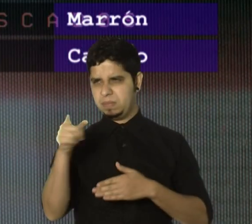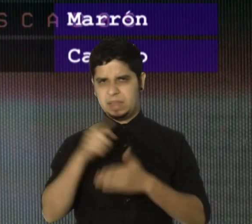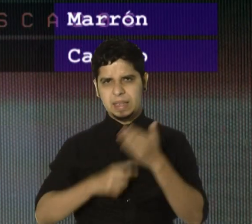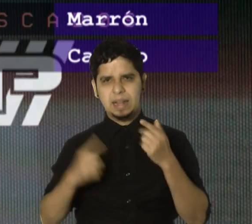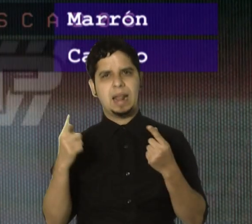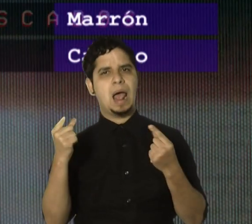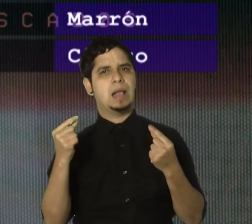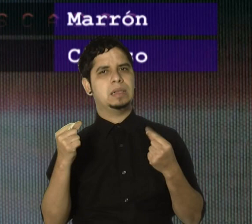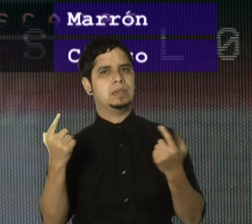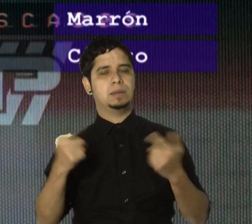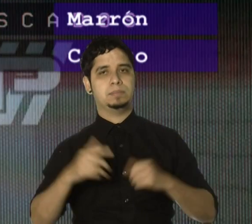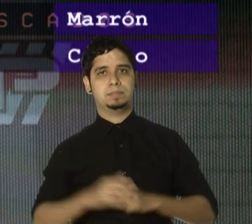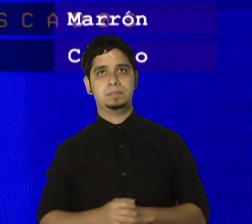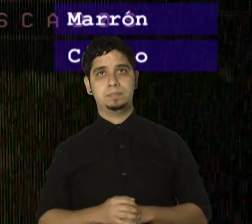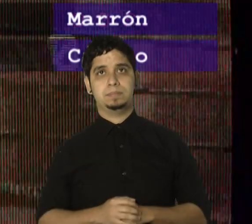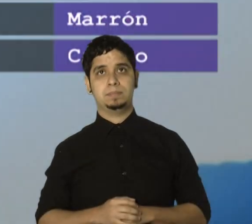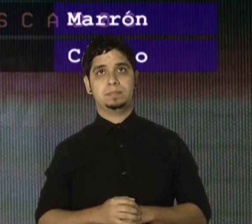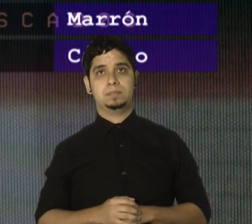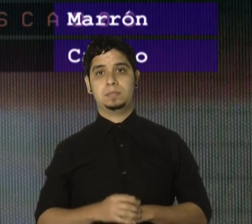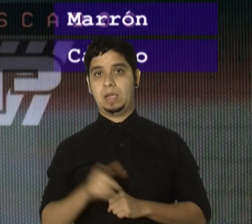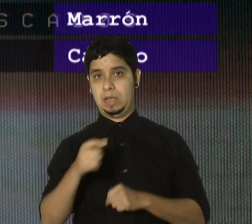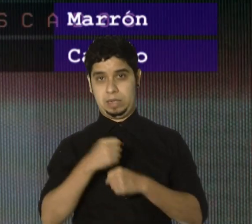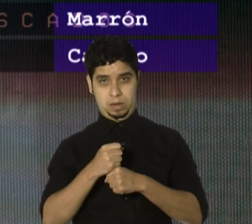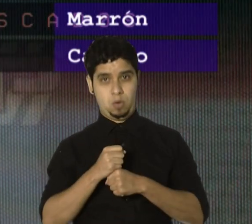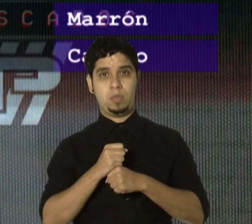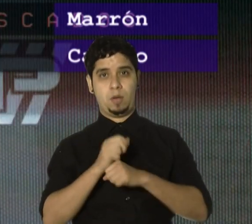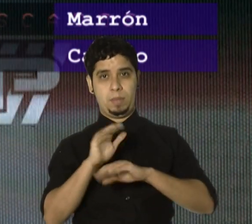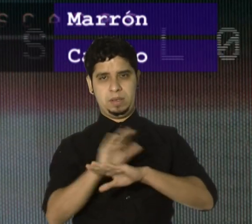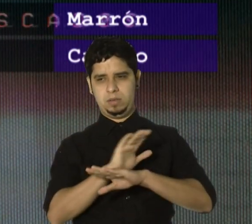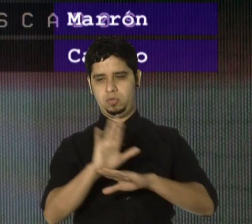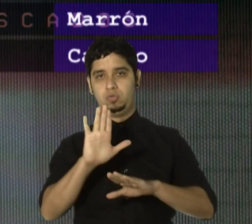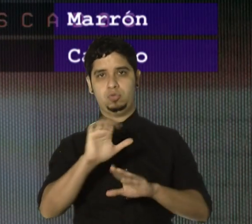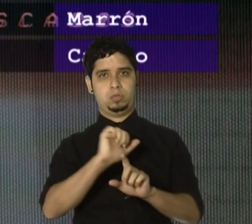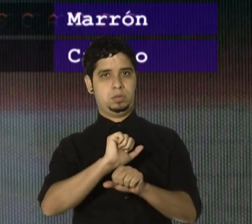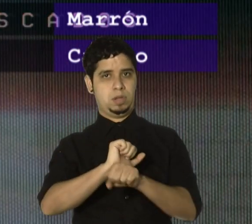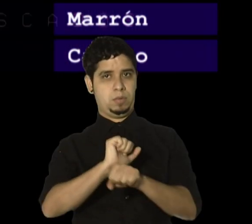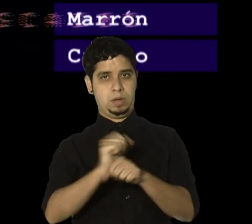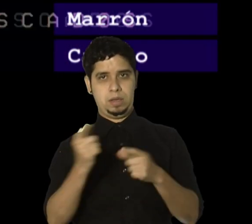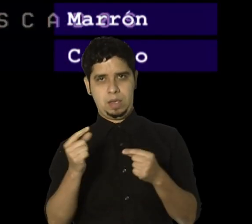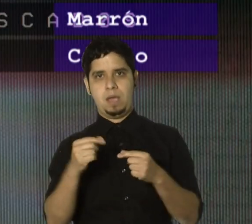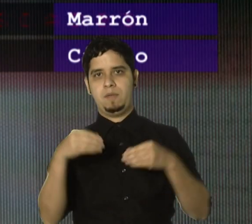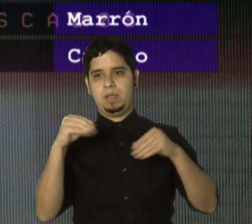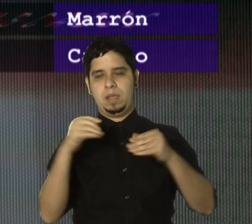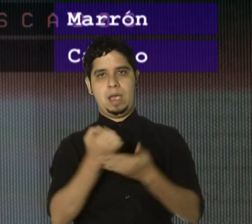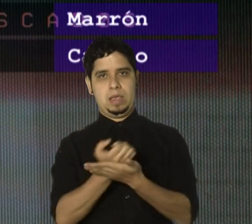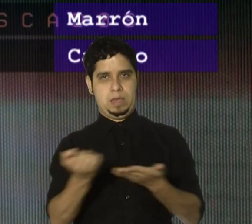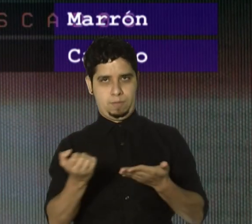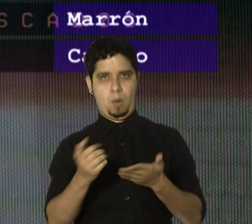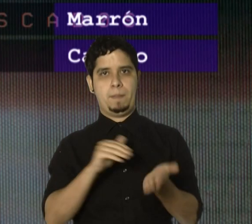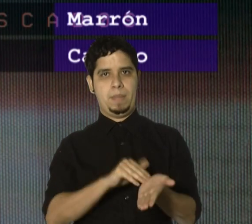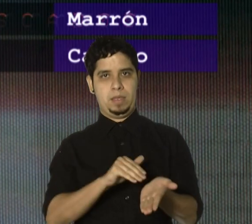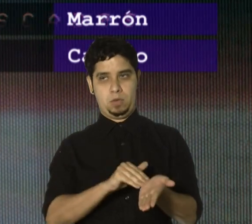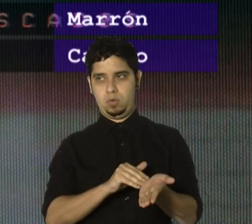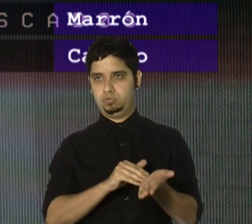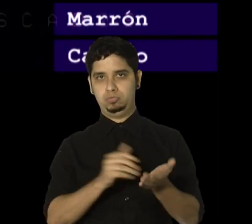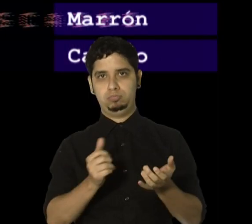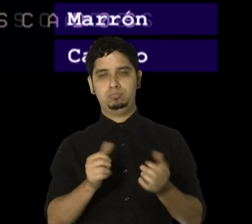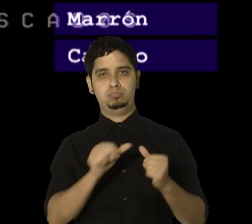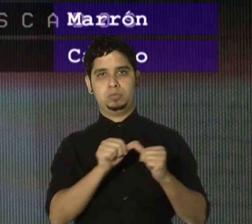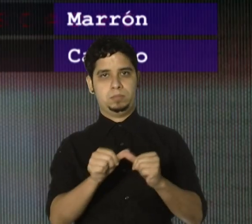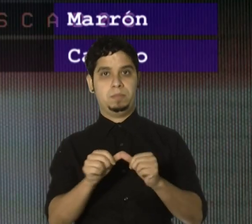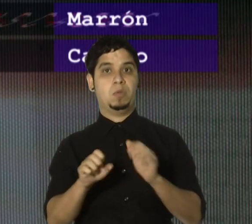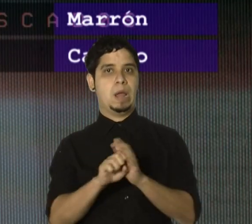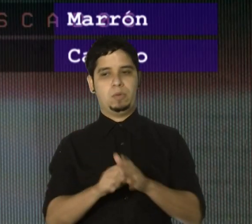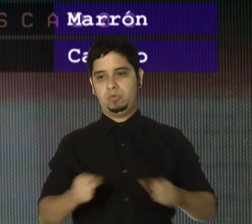era, el TEL había creado una compañía que se dedicaba a la venta de equipo médico duradero, sillas de